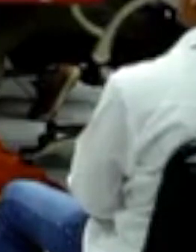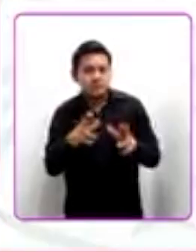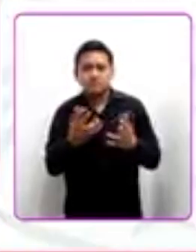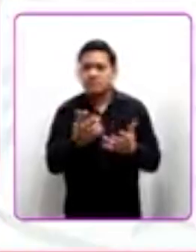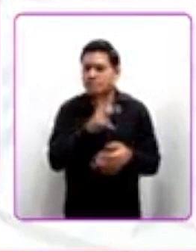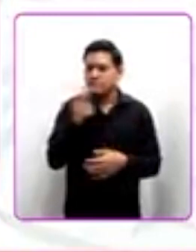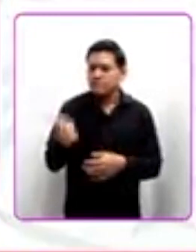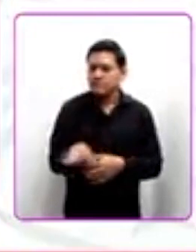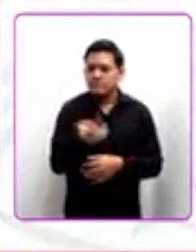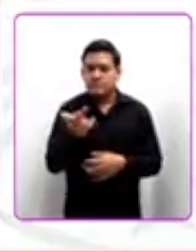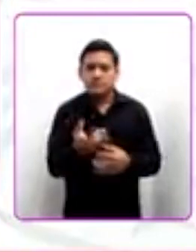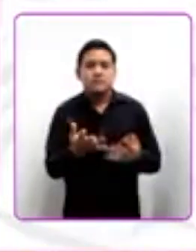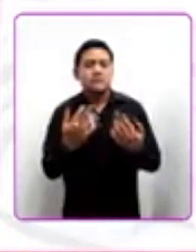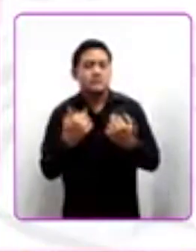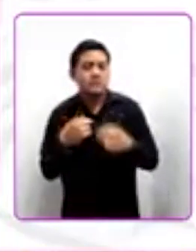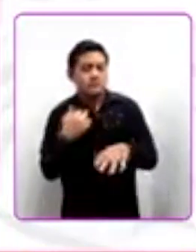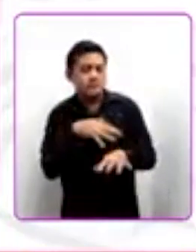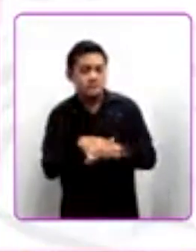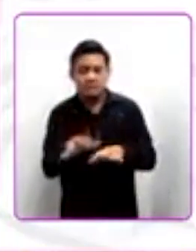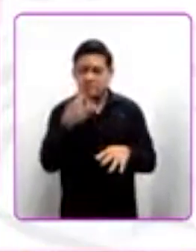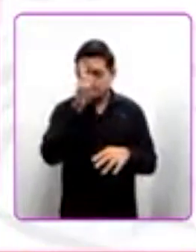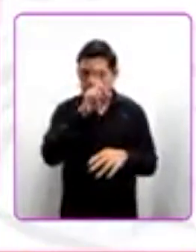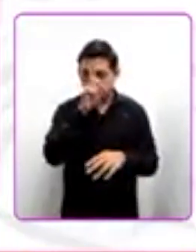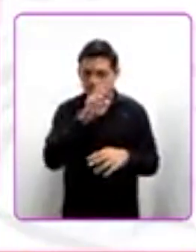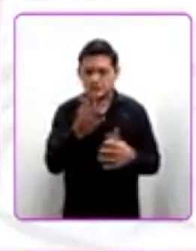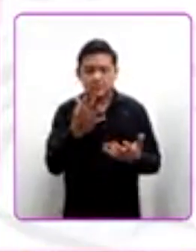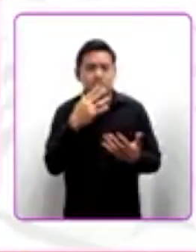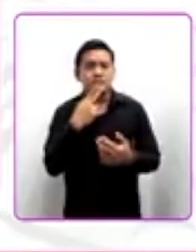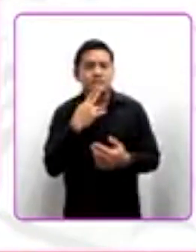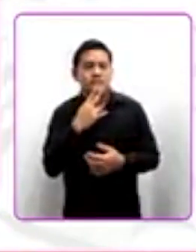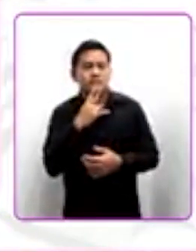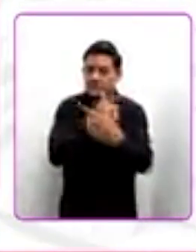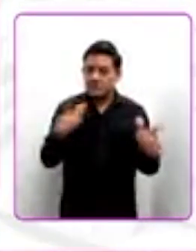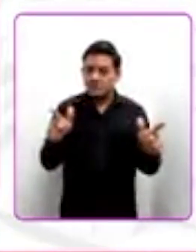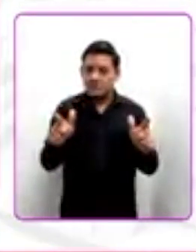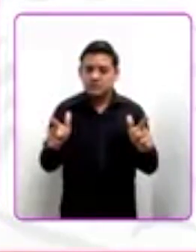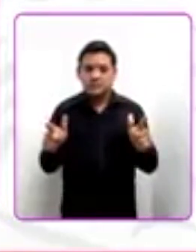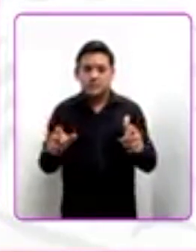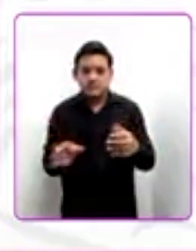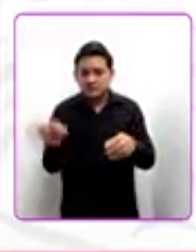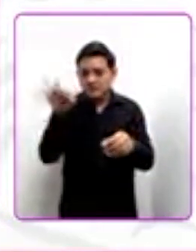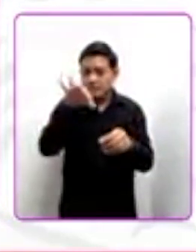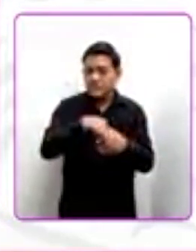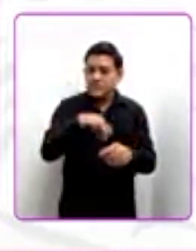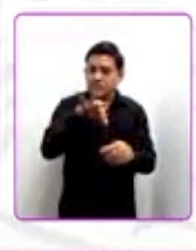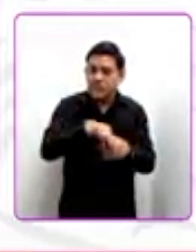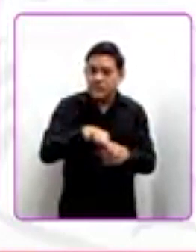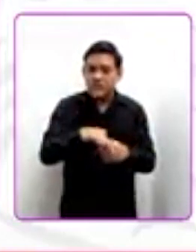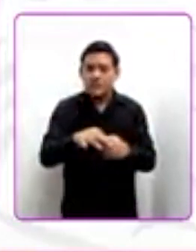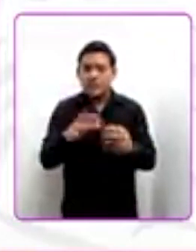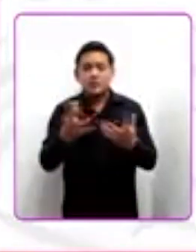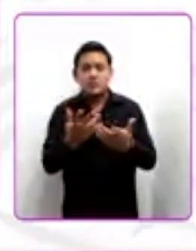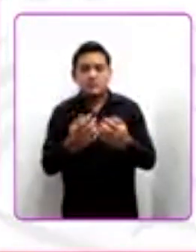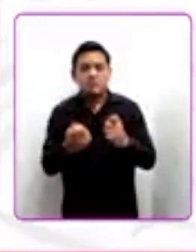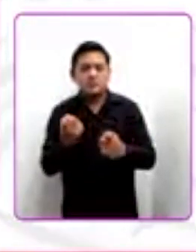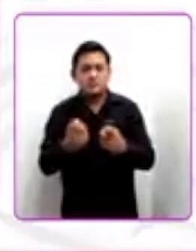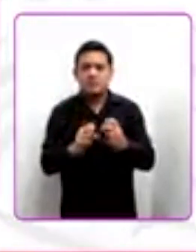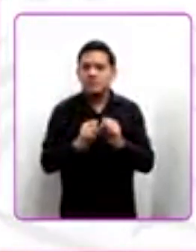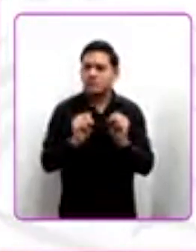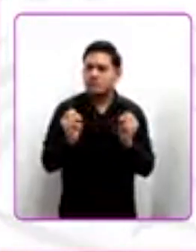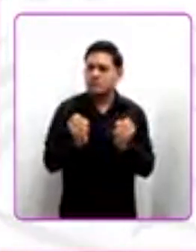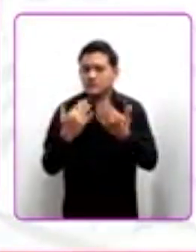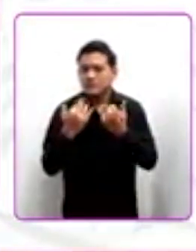y Movimiento Ciudadano, PT y por último el PRI. En esta asignación de diputaciones para la